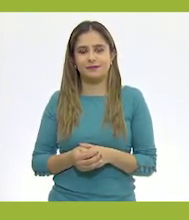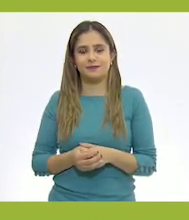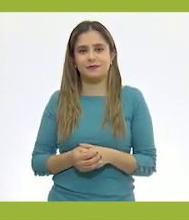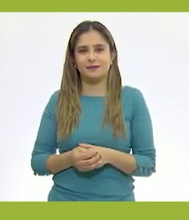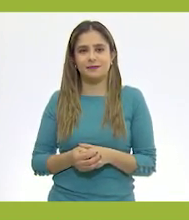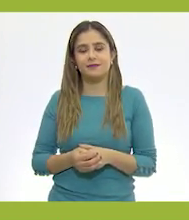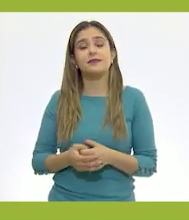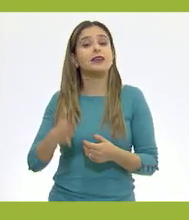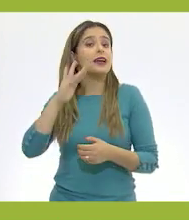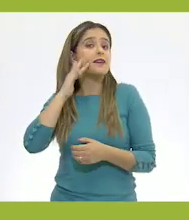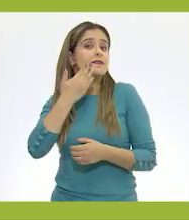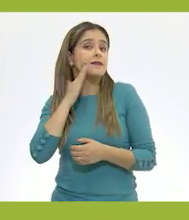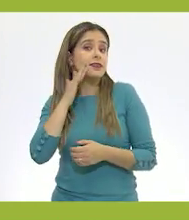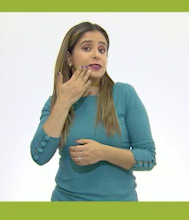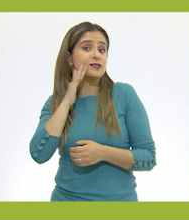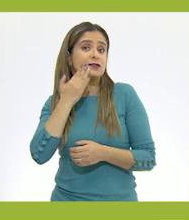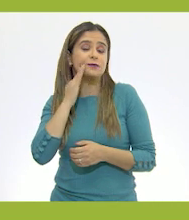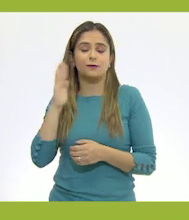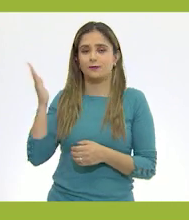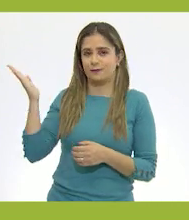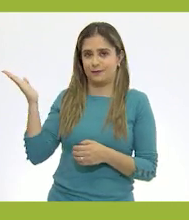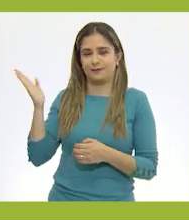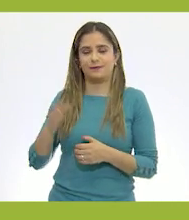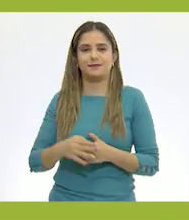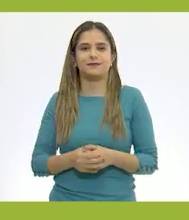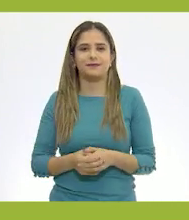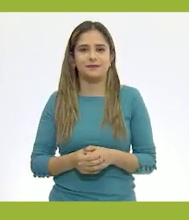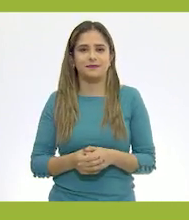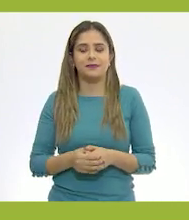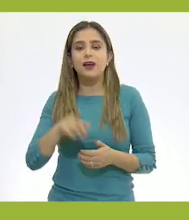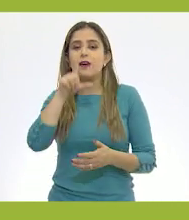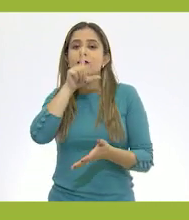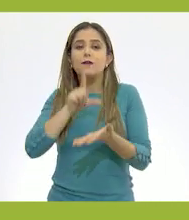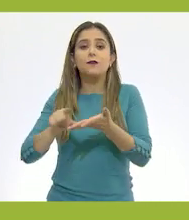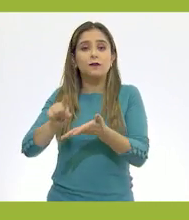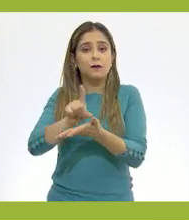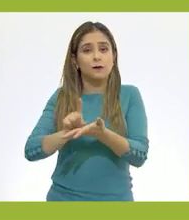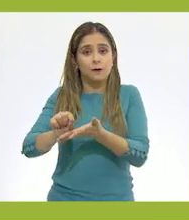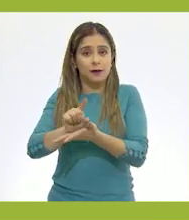buzon.escolar@nube.sep.gov.mx. Facebook @sepmx. Twitter